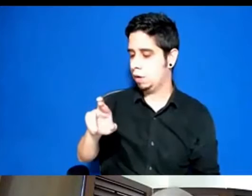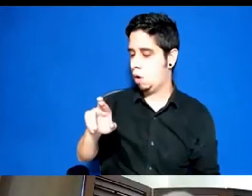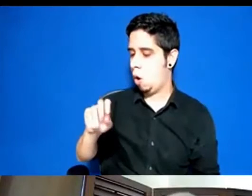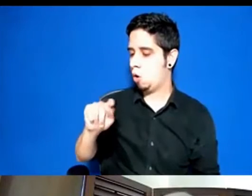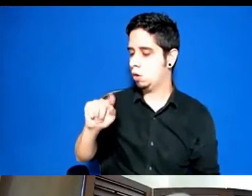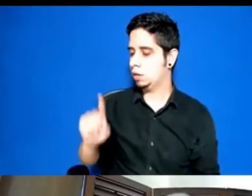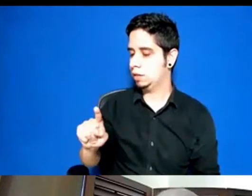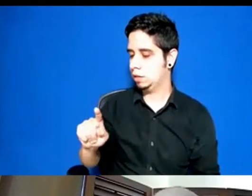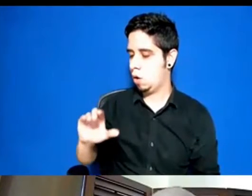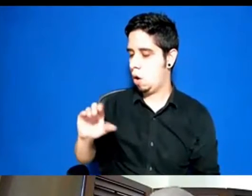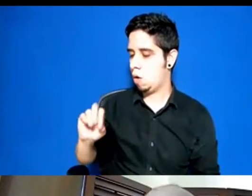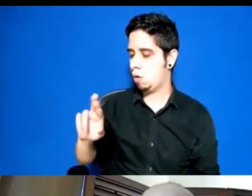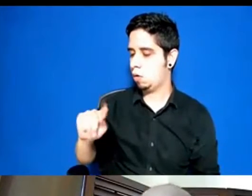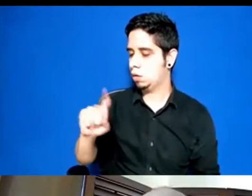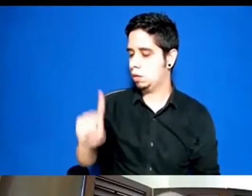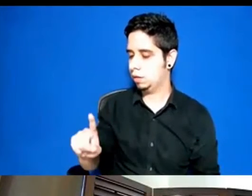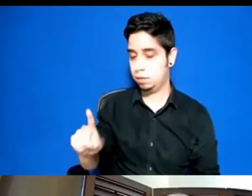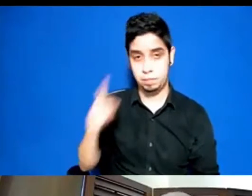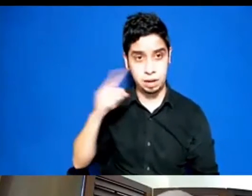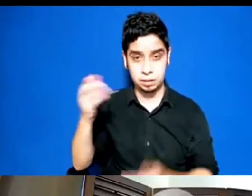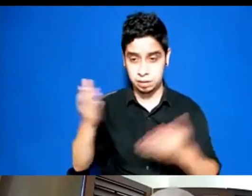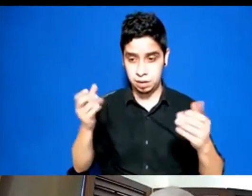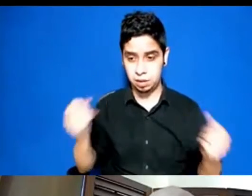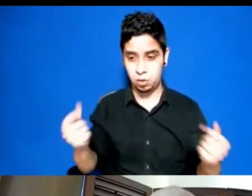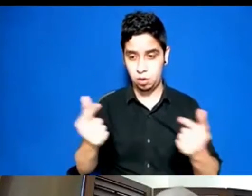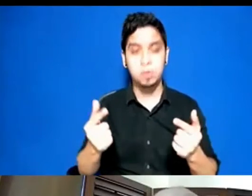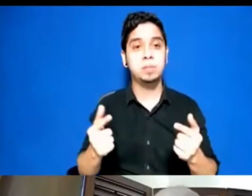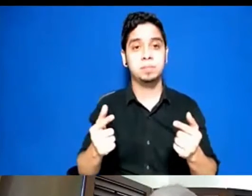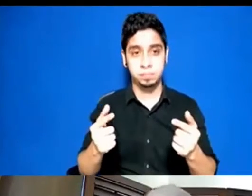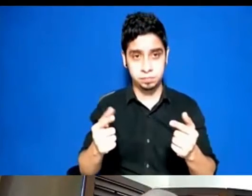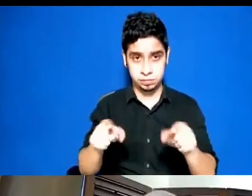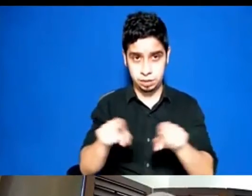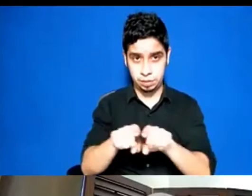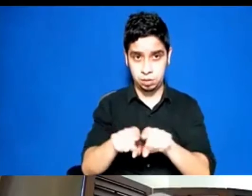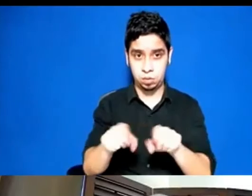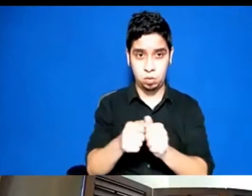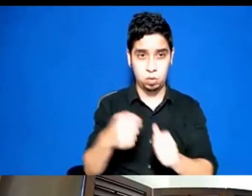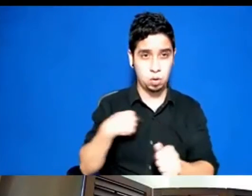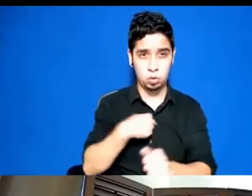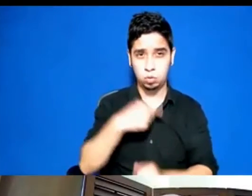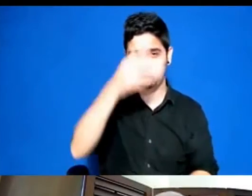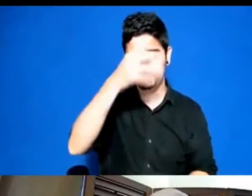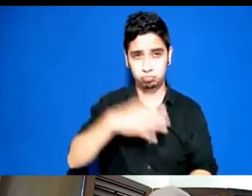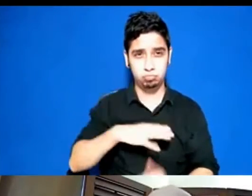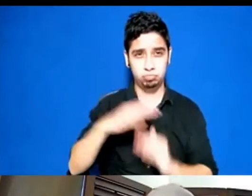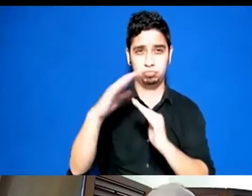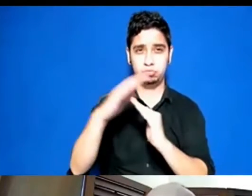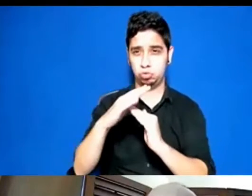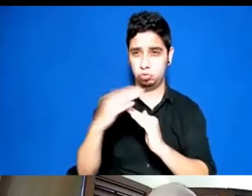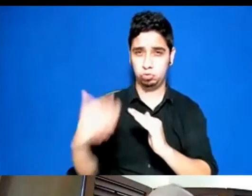a usted y a toda nuestra gente. Ay, y también nos acompaña un caballero espectacular, gran